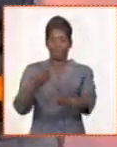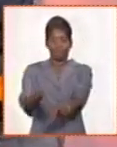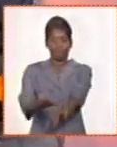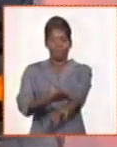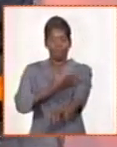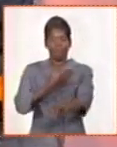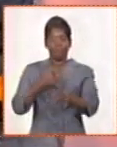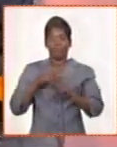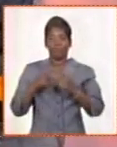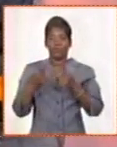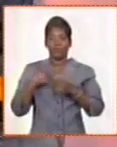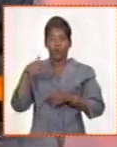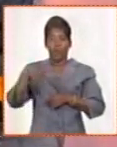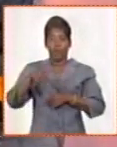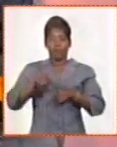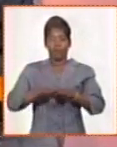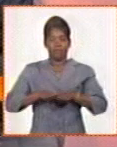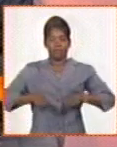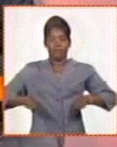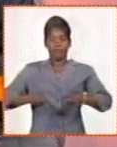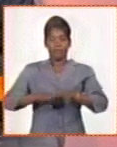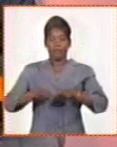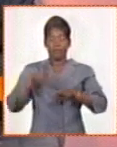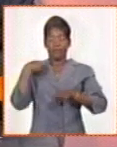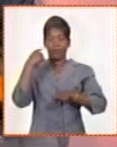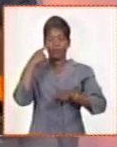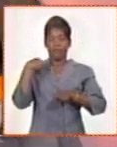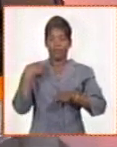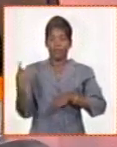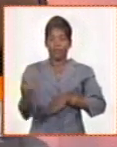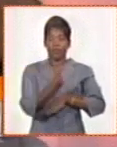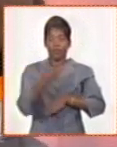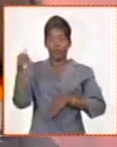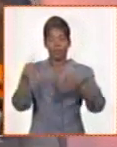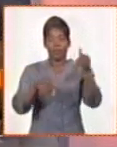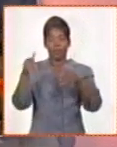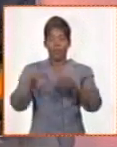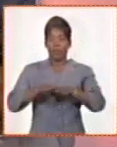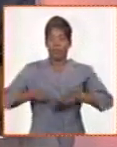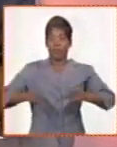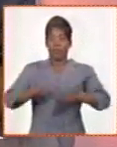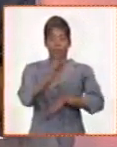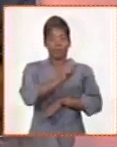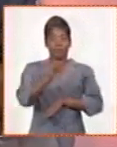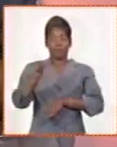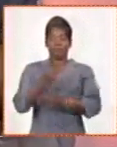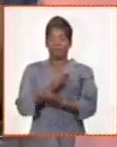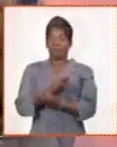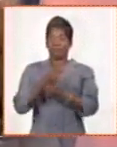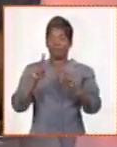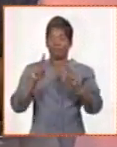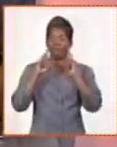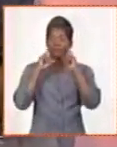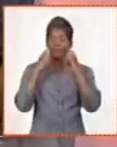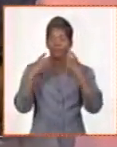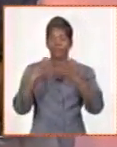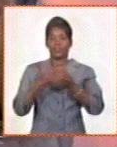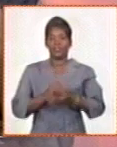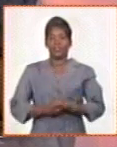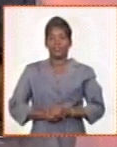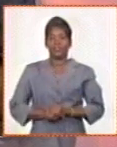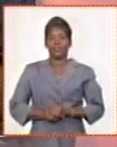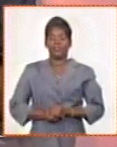estar frente a estos maestros. Es lo mismo que cuenta Oriol del Escambray, es por ejemplo Oriol para